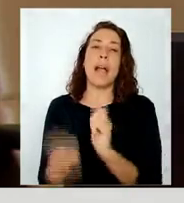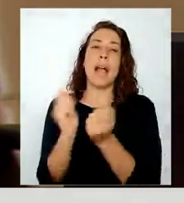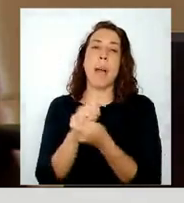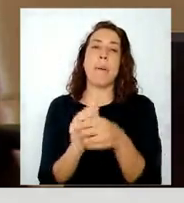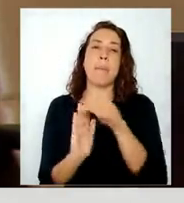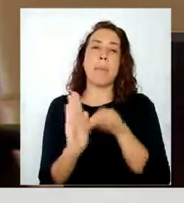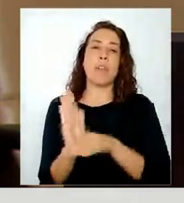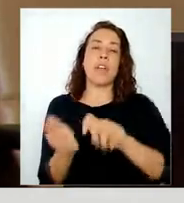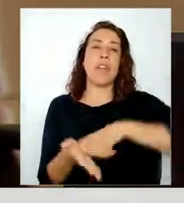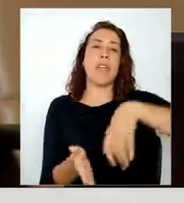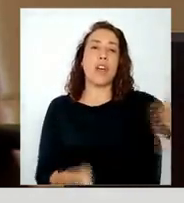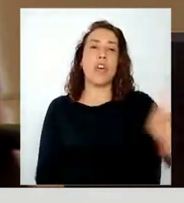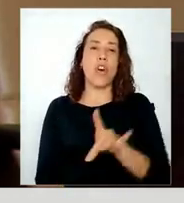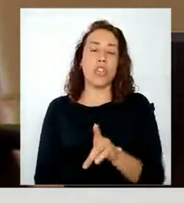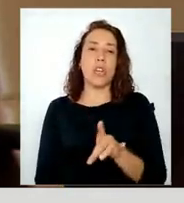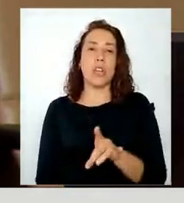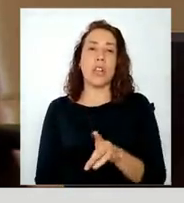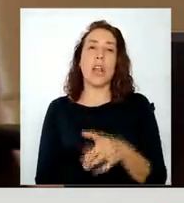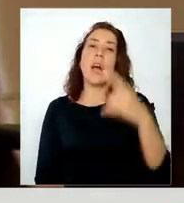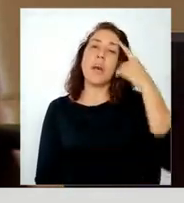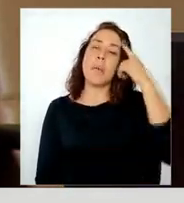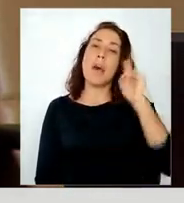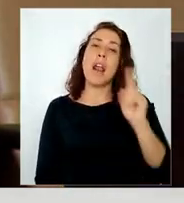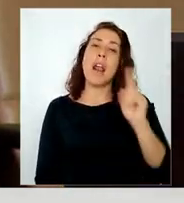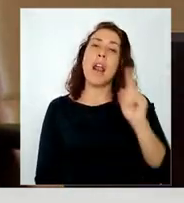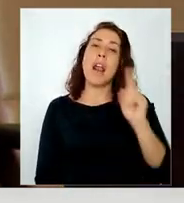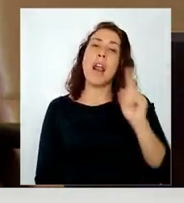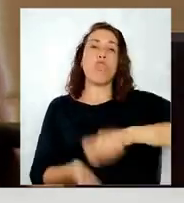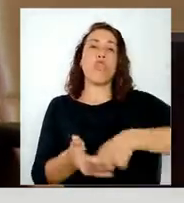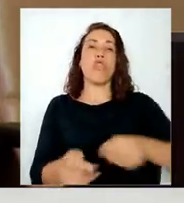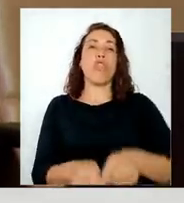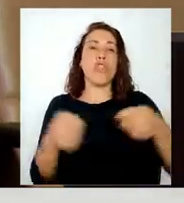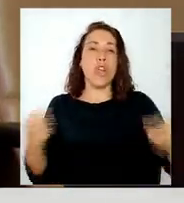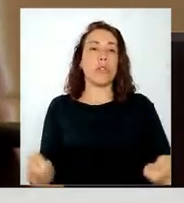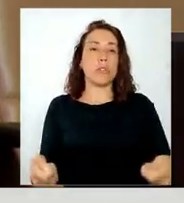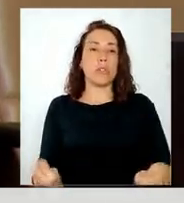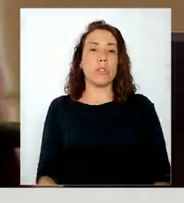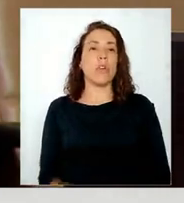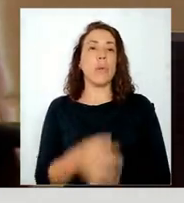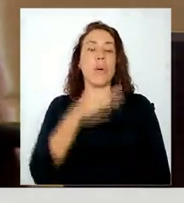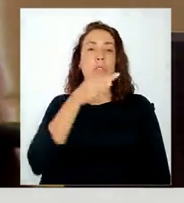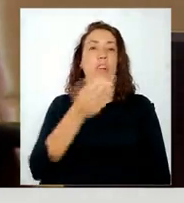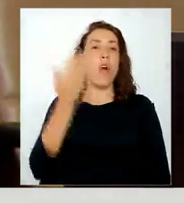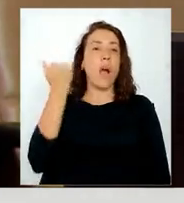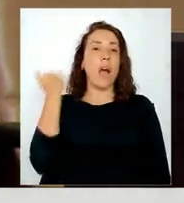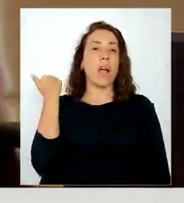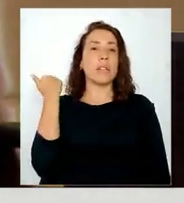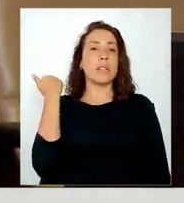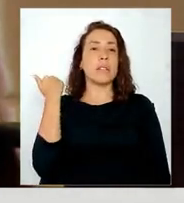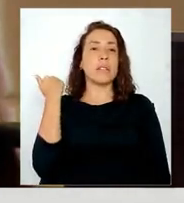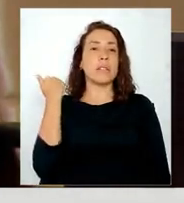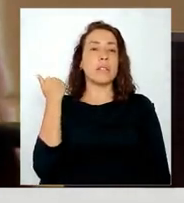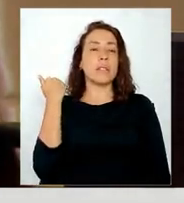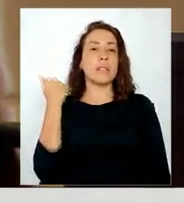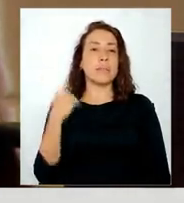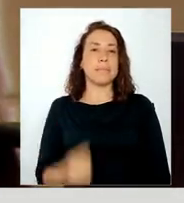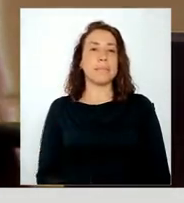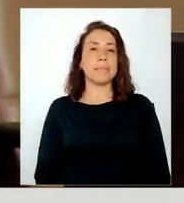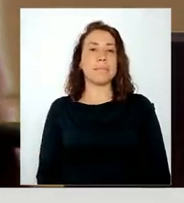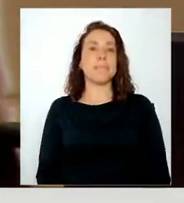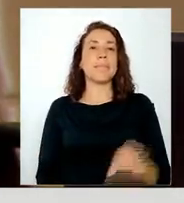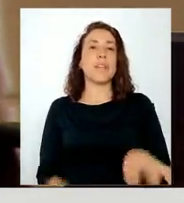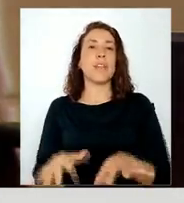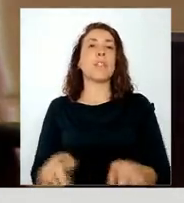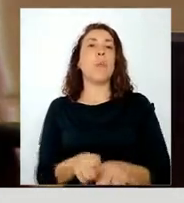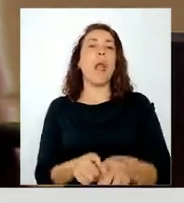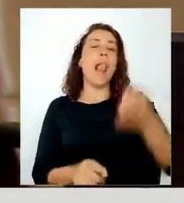para que no hayan dobles contratos tal como decía anteriormente estas prácticas son tan viejas como el Lino